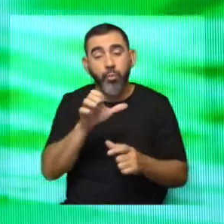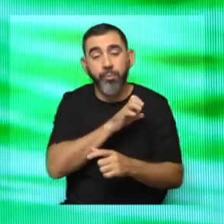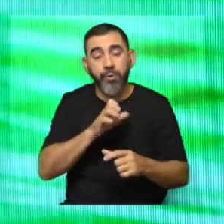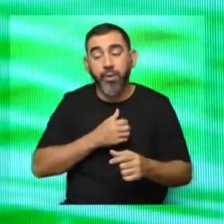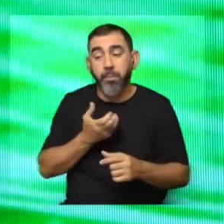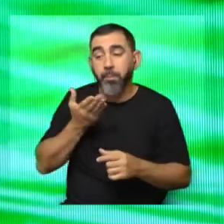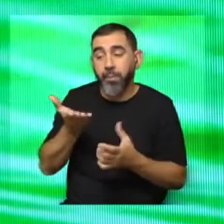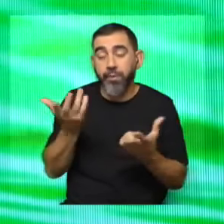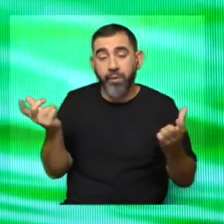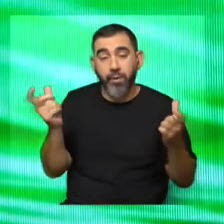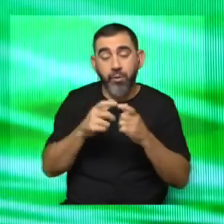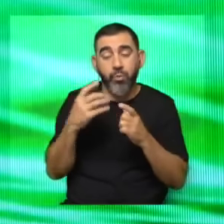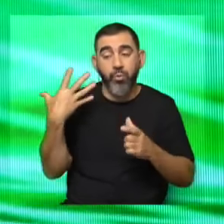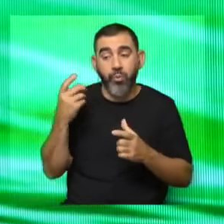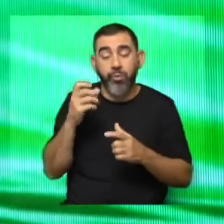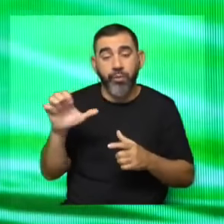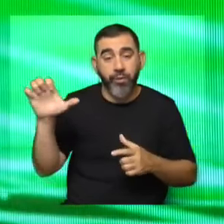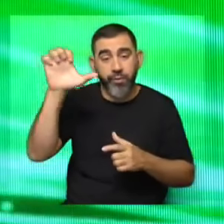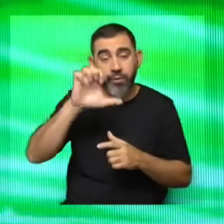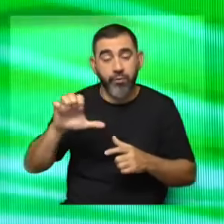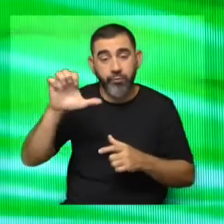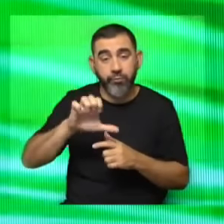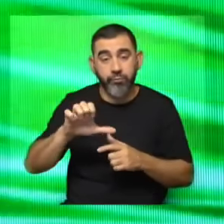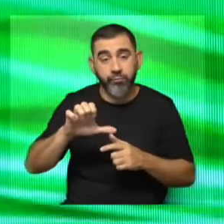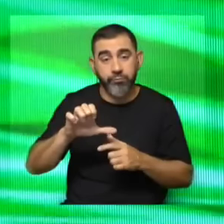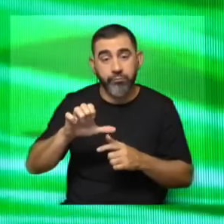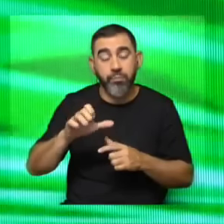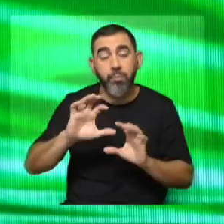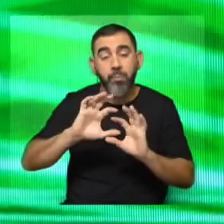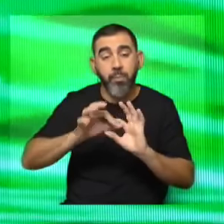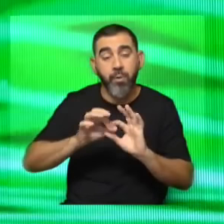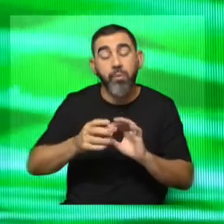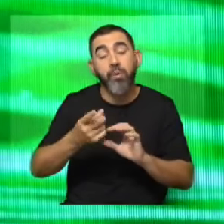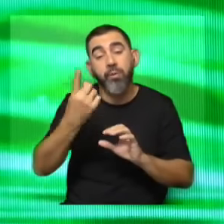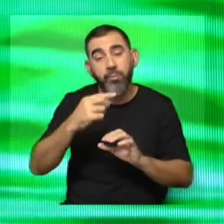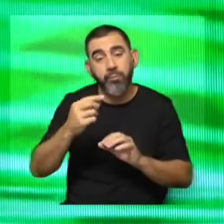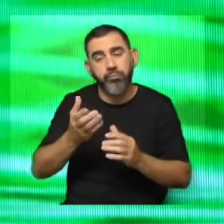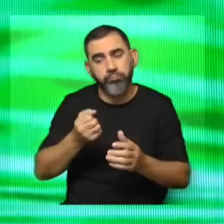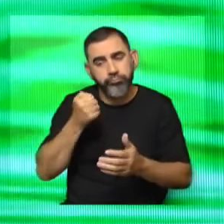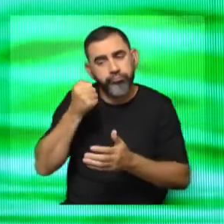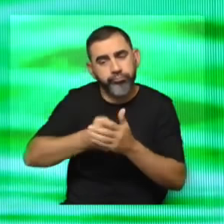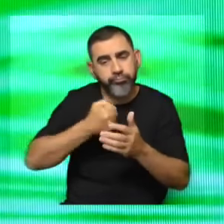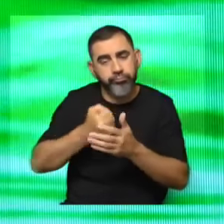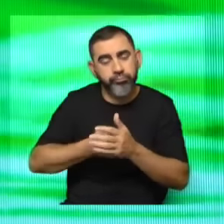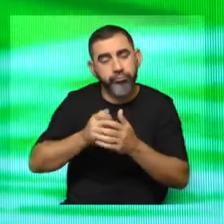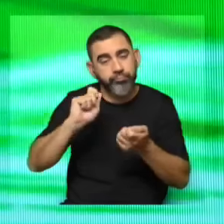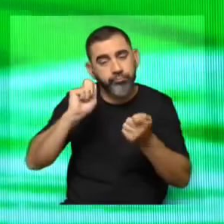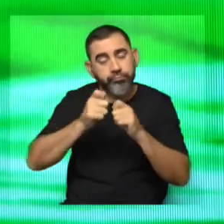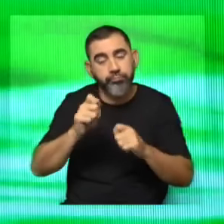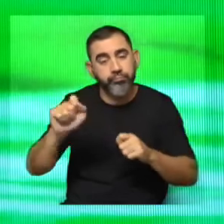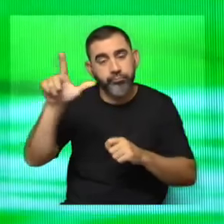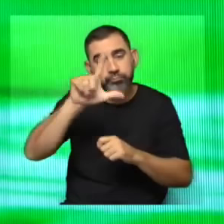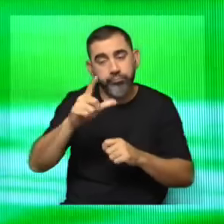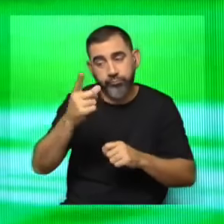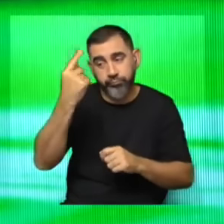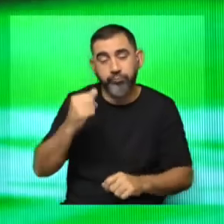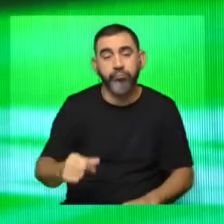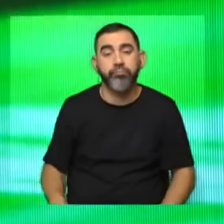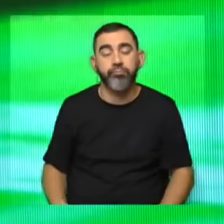reunión a a la dirección de la empresa eh que fue concedida para el día miércoles pero bueno a insistencia nuevamente fue este trasladada para el día de